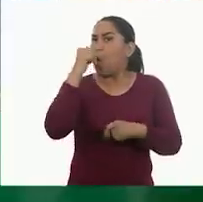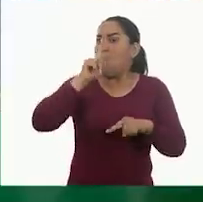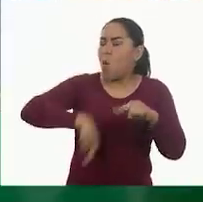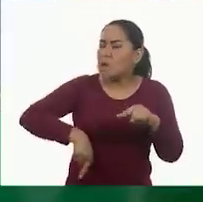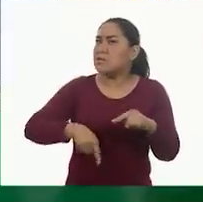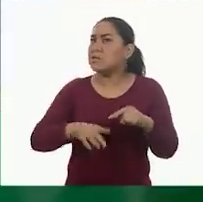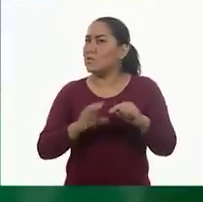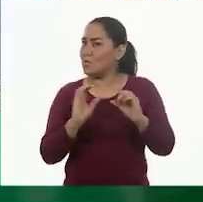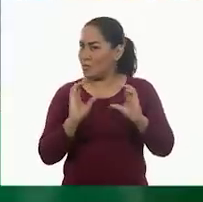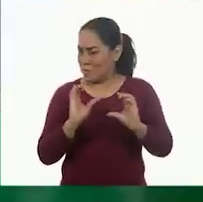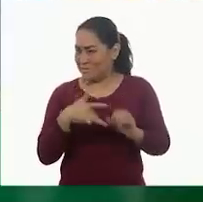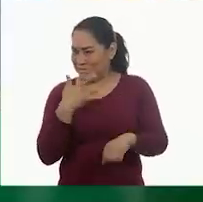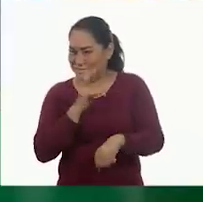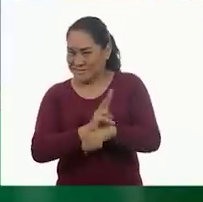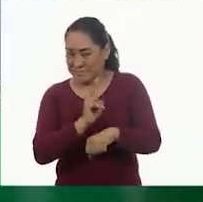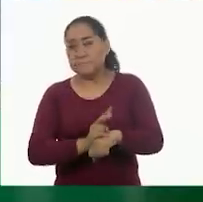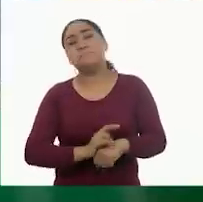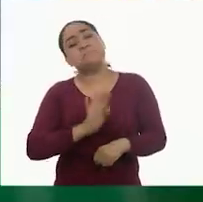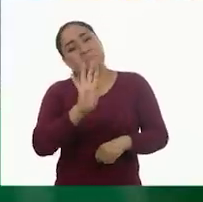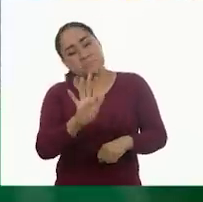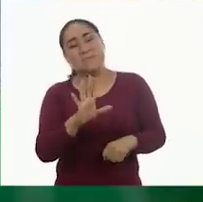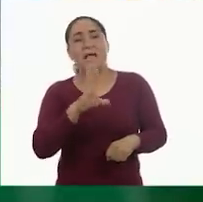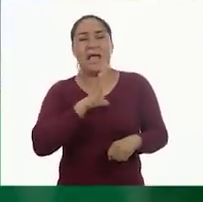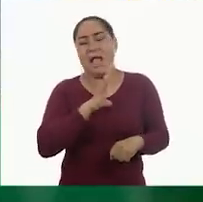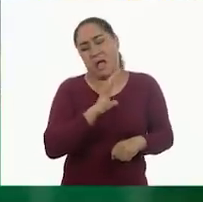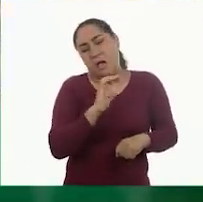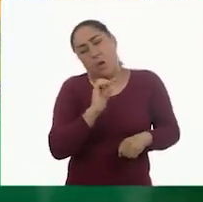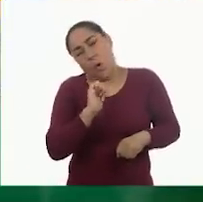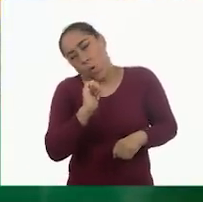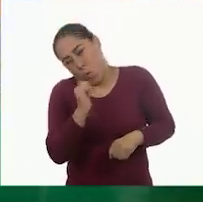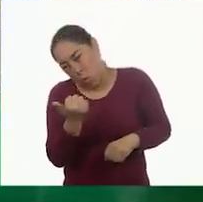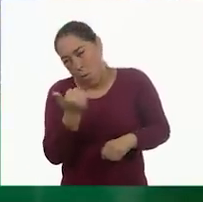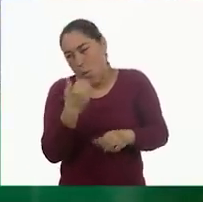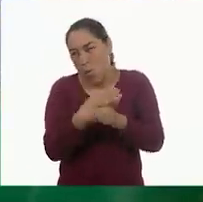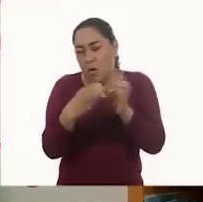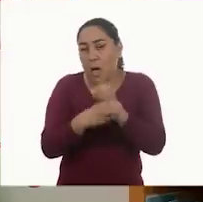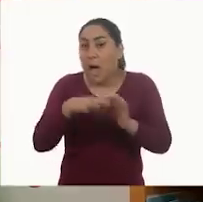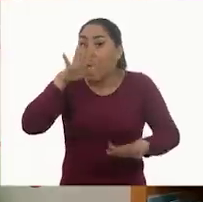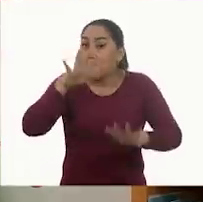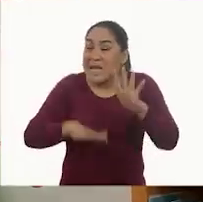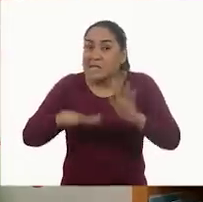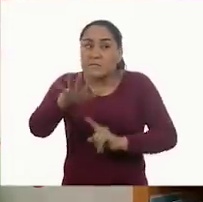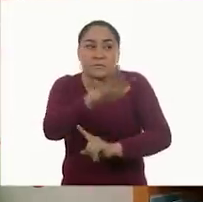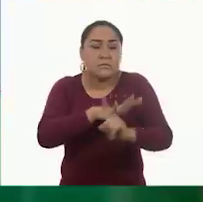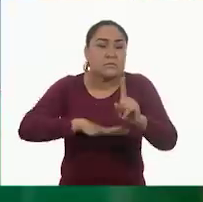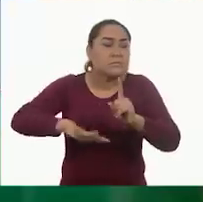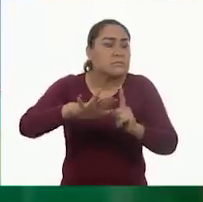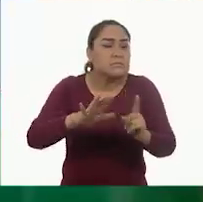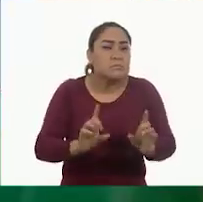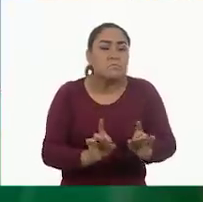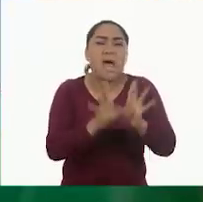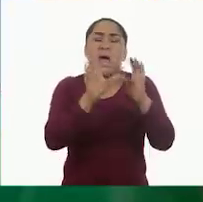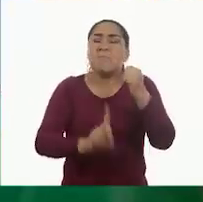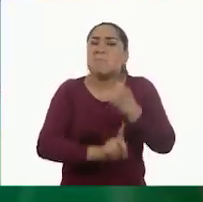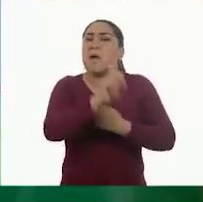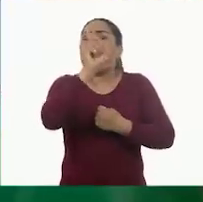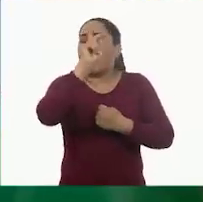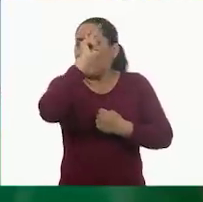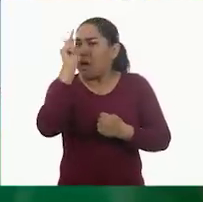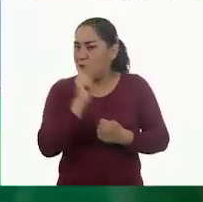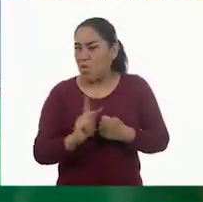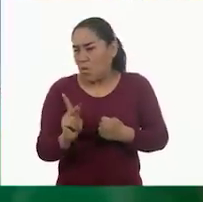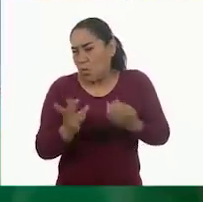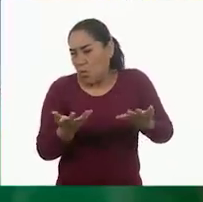otras situaciones que hacen que el contexto sea aún más vulnerable, es decir, que me afecten más. ¿Cómo cuáles? Como